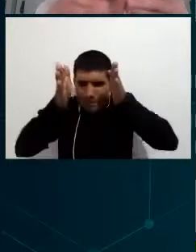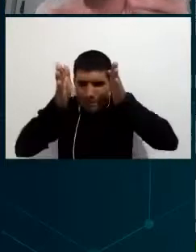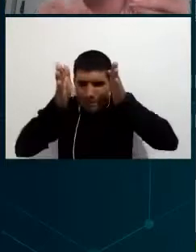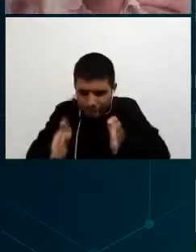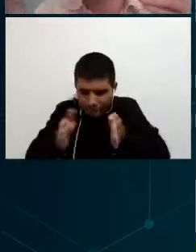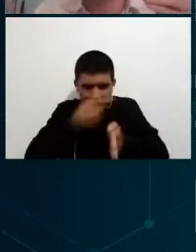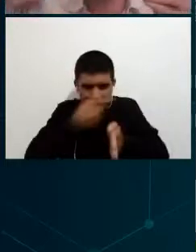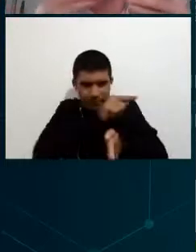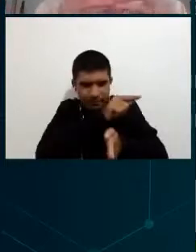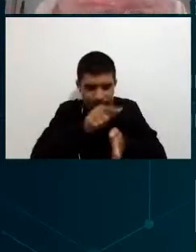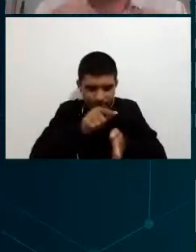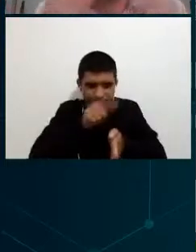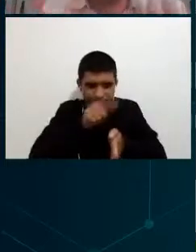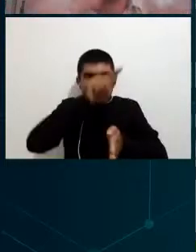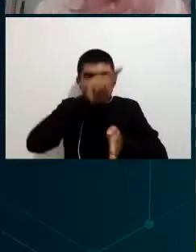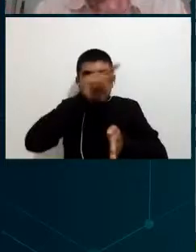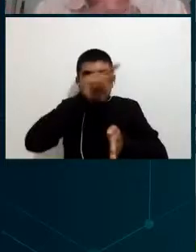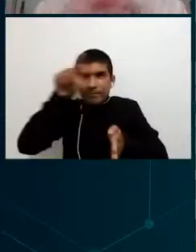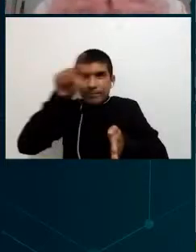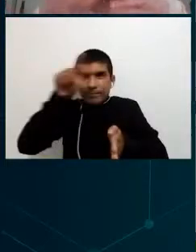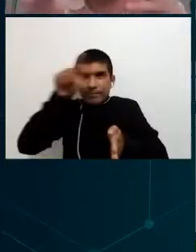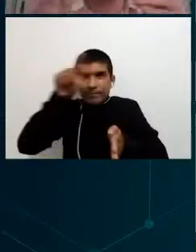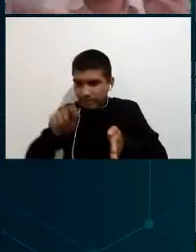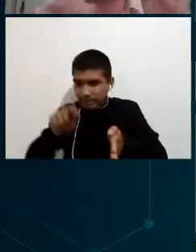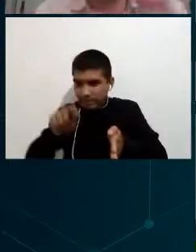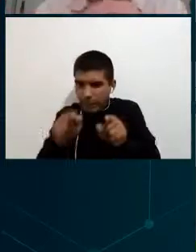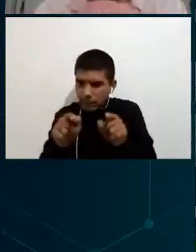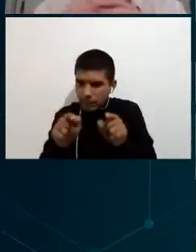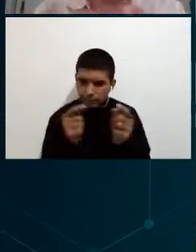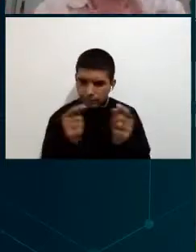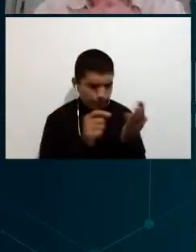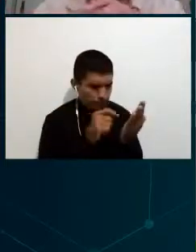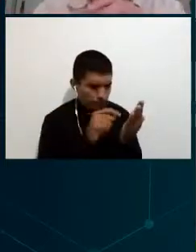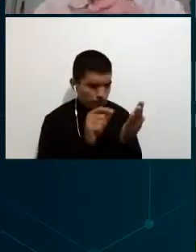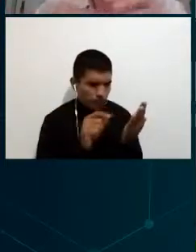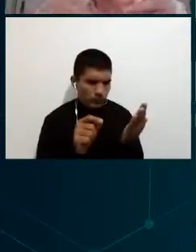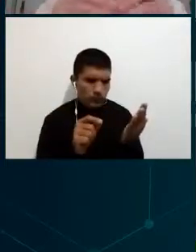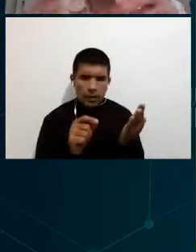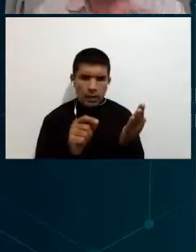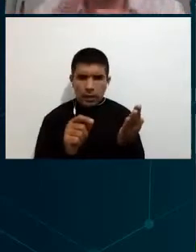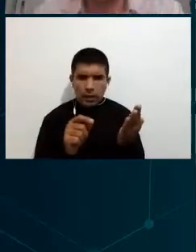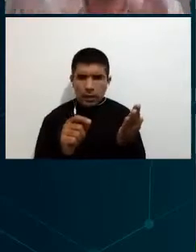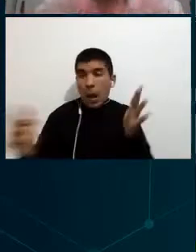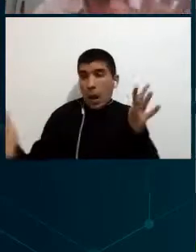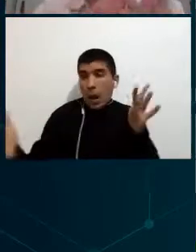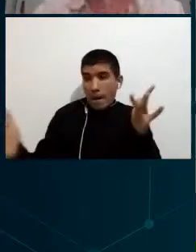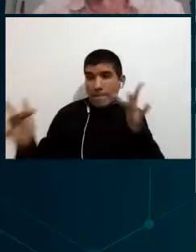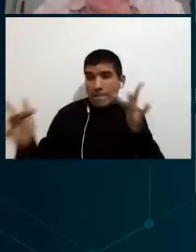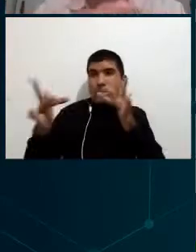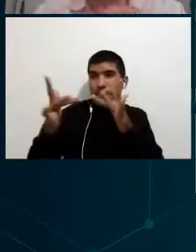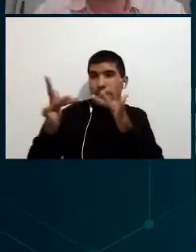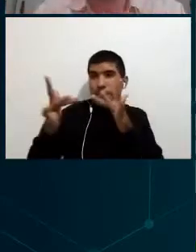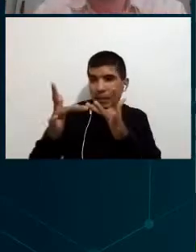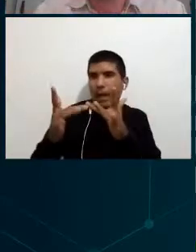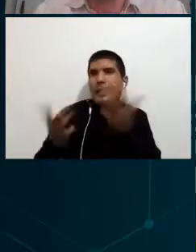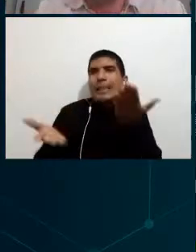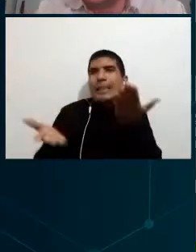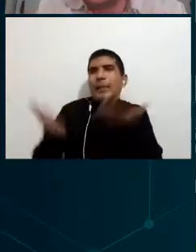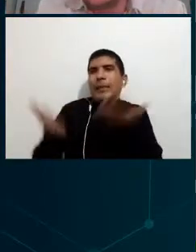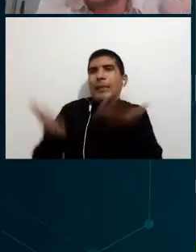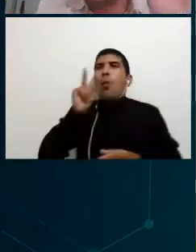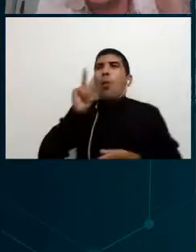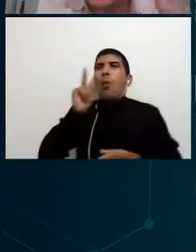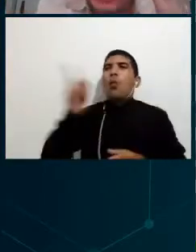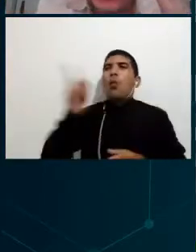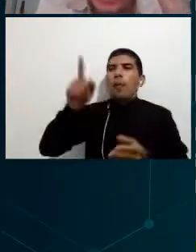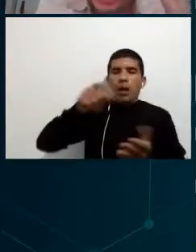tarda para llegar la información, si dependía de la cantidad de MPLS o si dependía de la ruta que yo definiera. Para